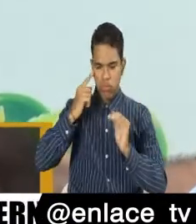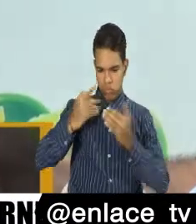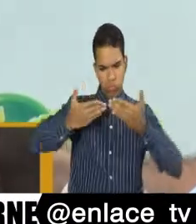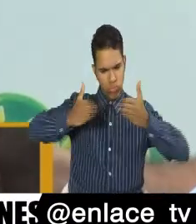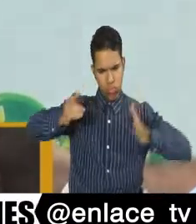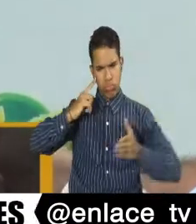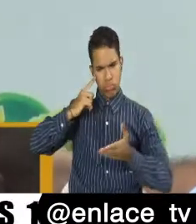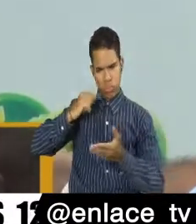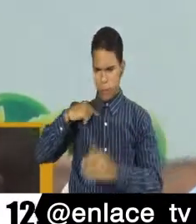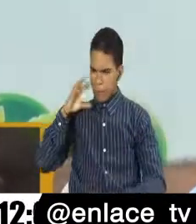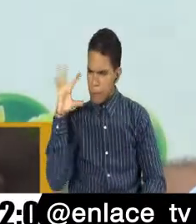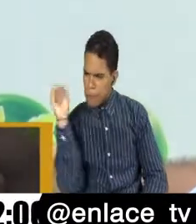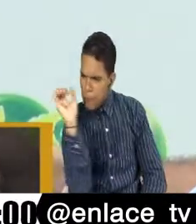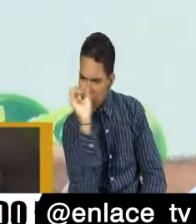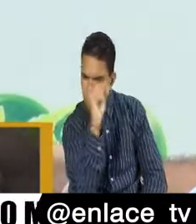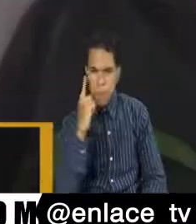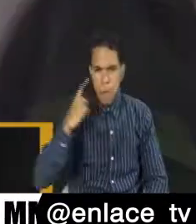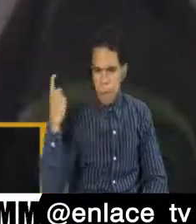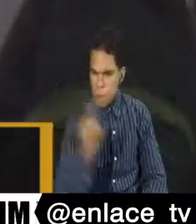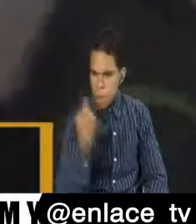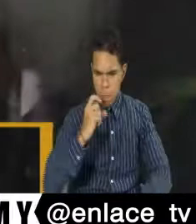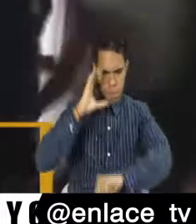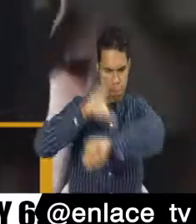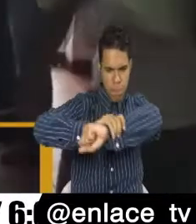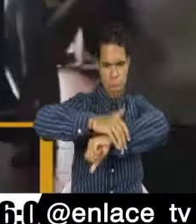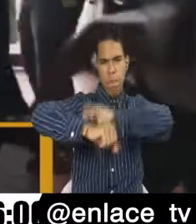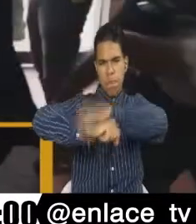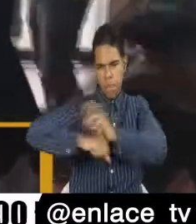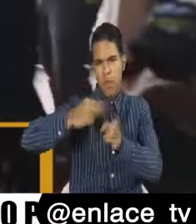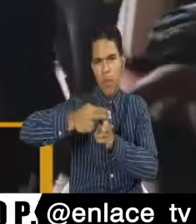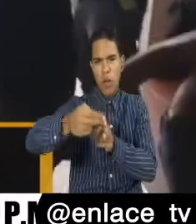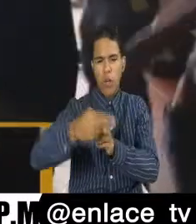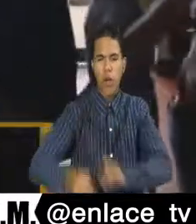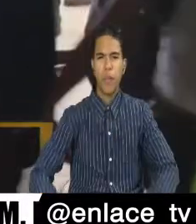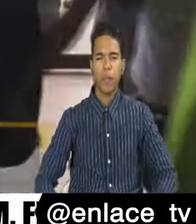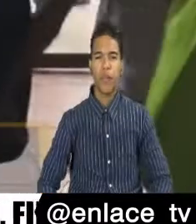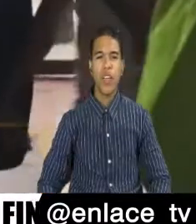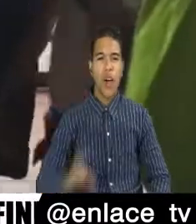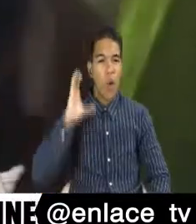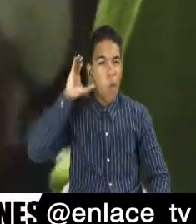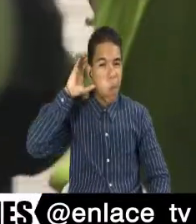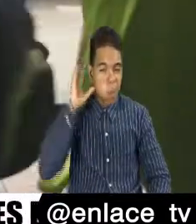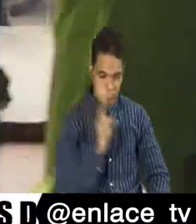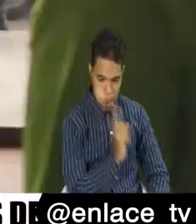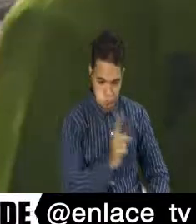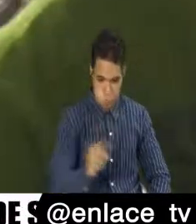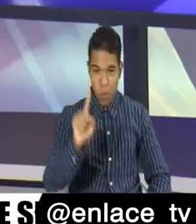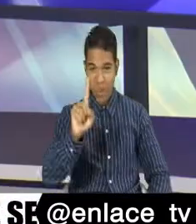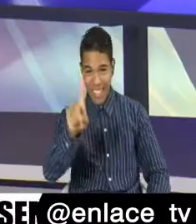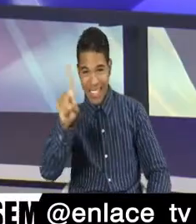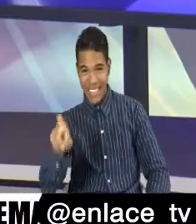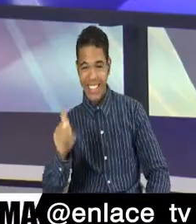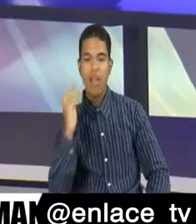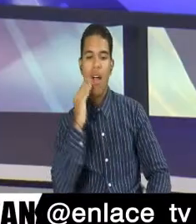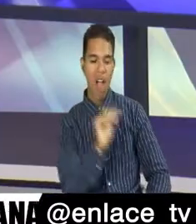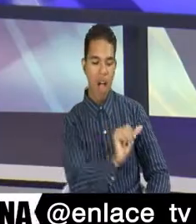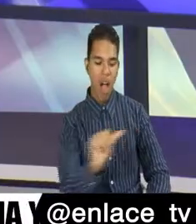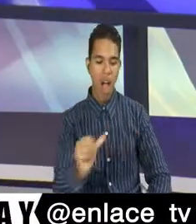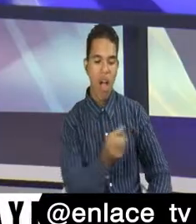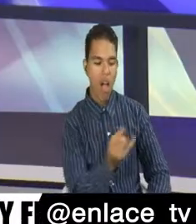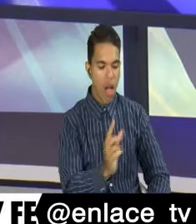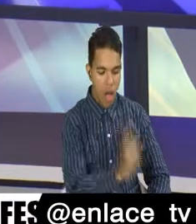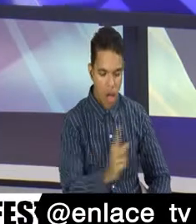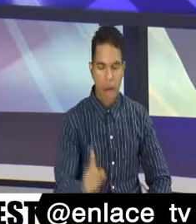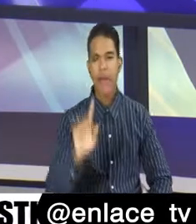de estos delincuentes que están atemorizando a la ciudadanía. Dentro de los 16 capturados hay 5 mujeres. La